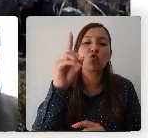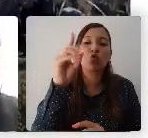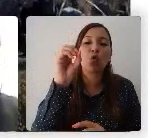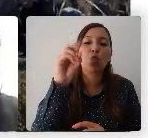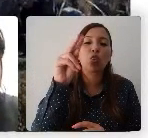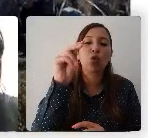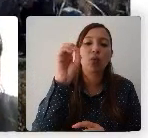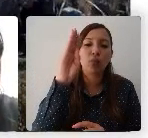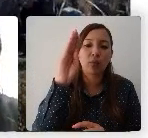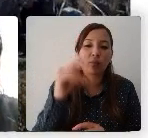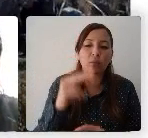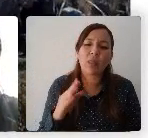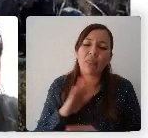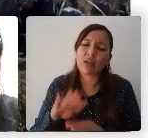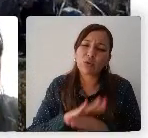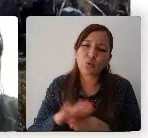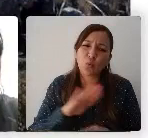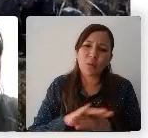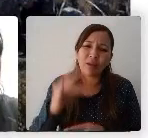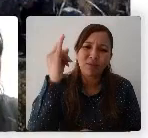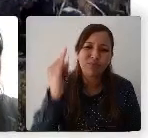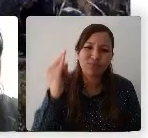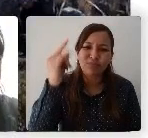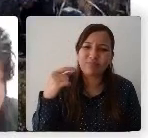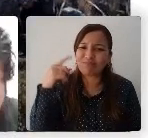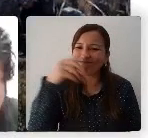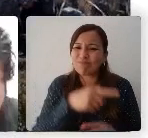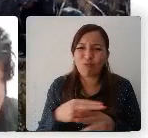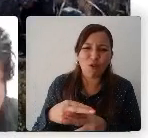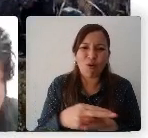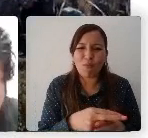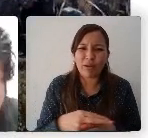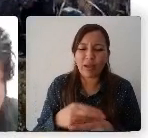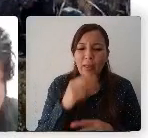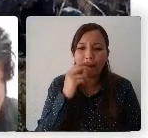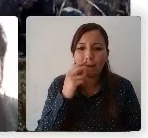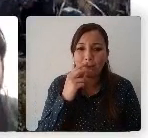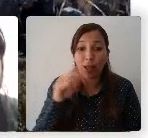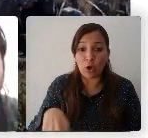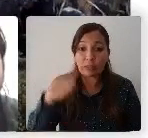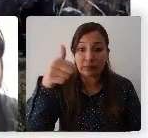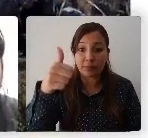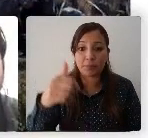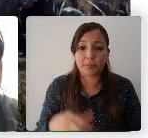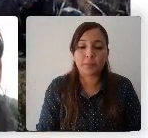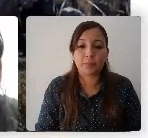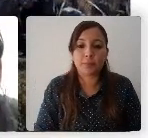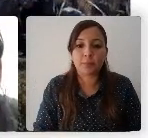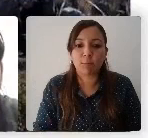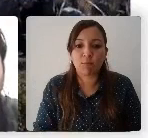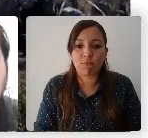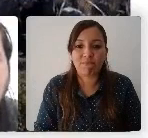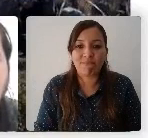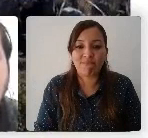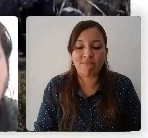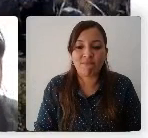disculpa, se me cayó Sí, la Franco. internet nuevamente. Ahora sí. Ok, Perfecto. no te preocupes, listo. Ahora